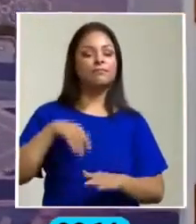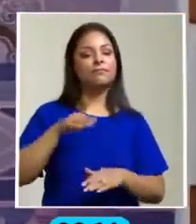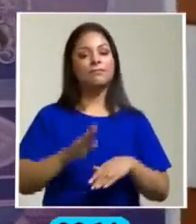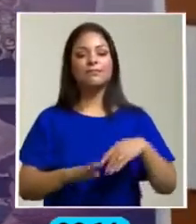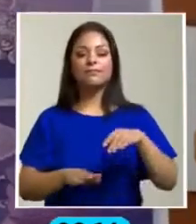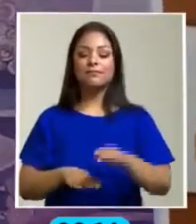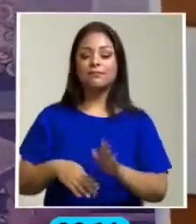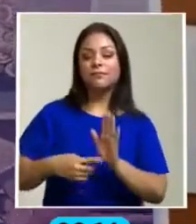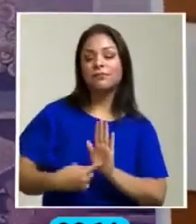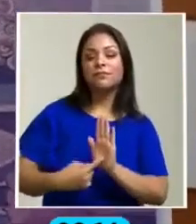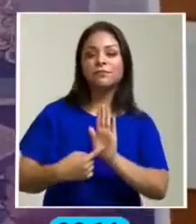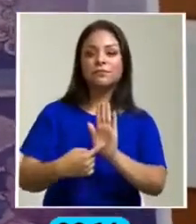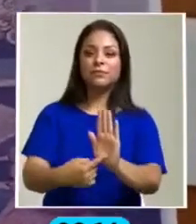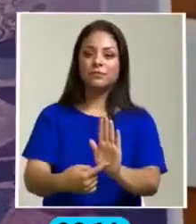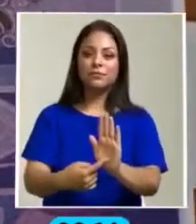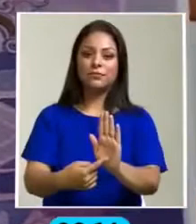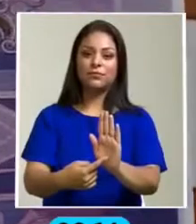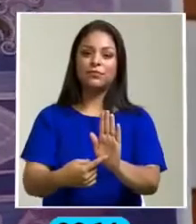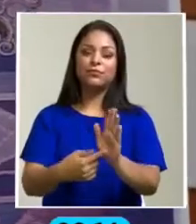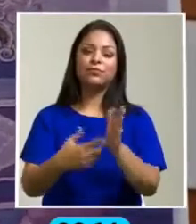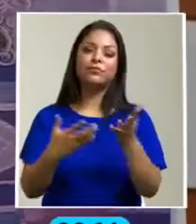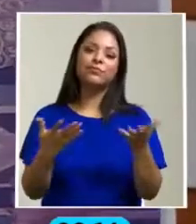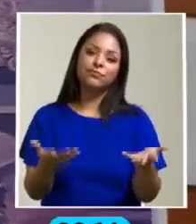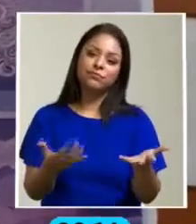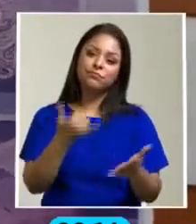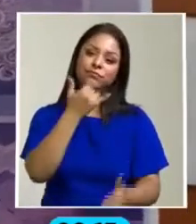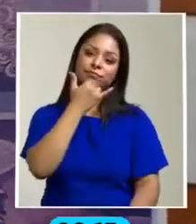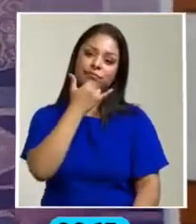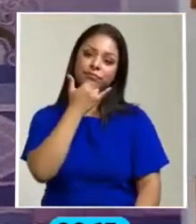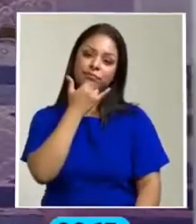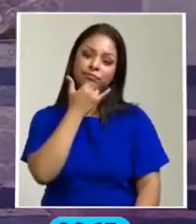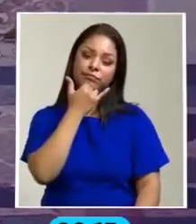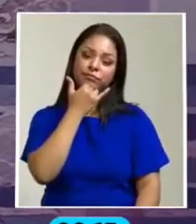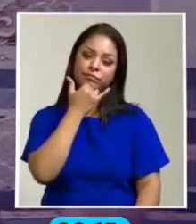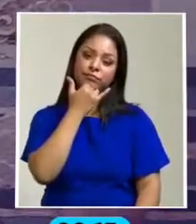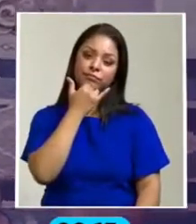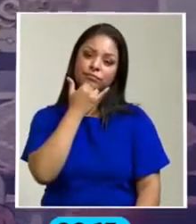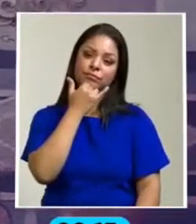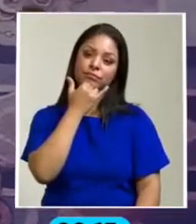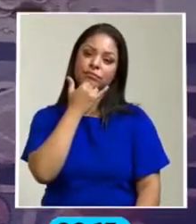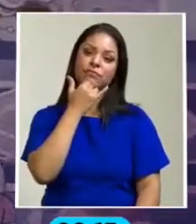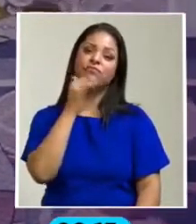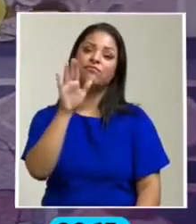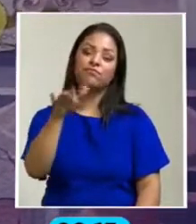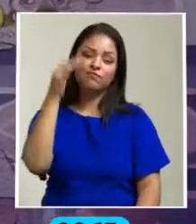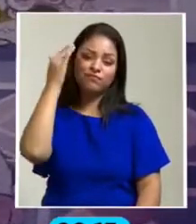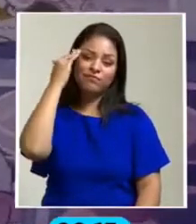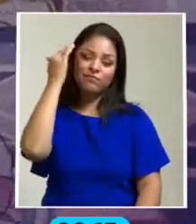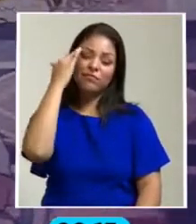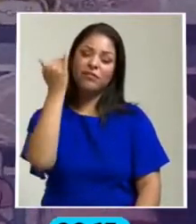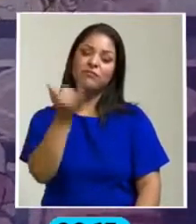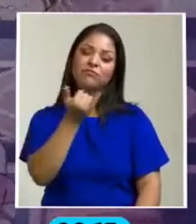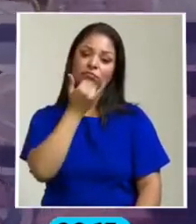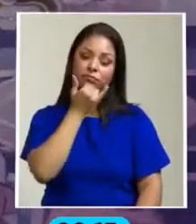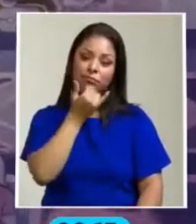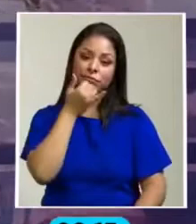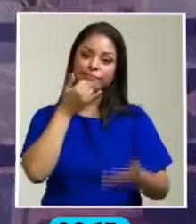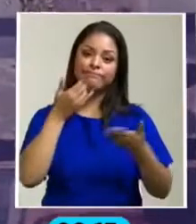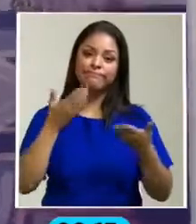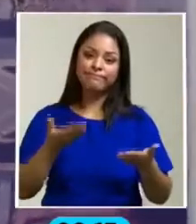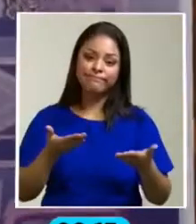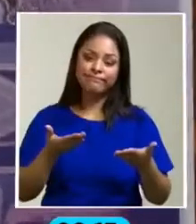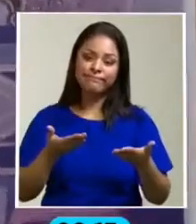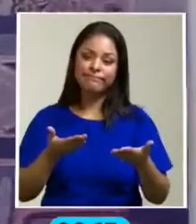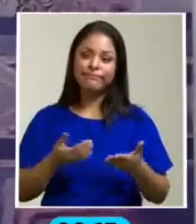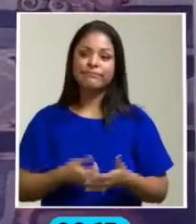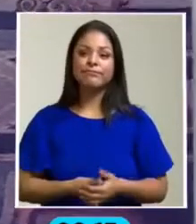escenario... ¡Ay, niña Carla! ¿Qué le pasó? ¿Qué creen, niños y niñas? ¡Ay, no! ¡Ay,